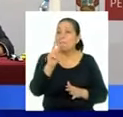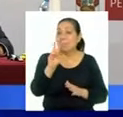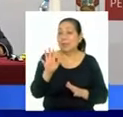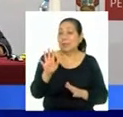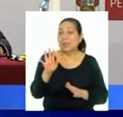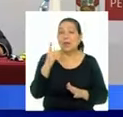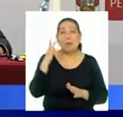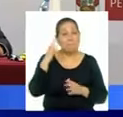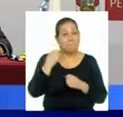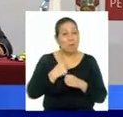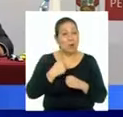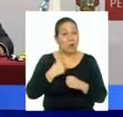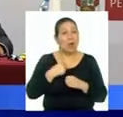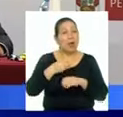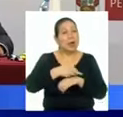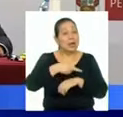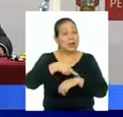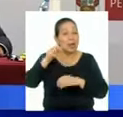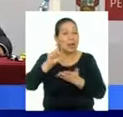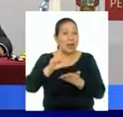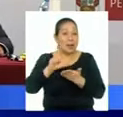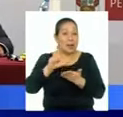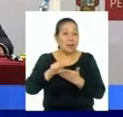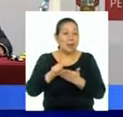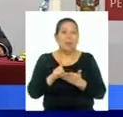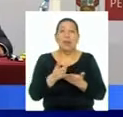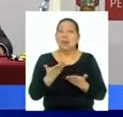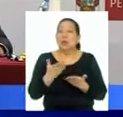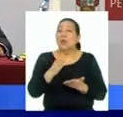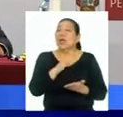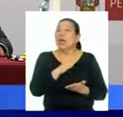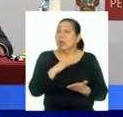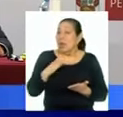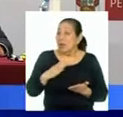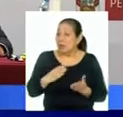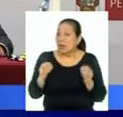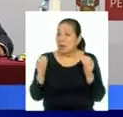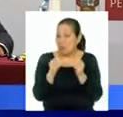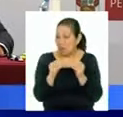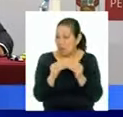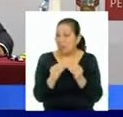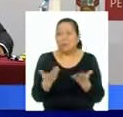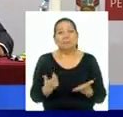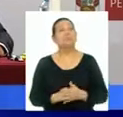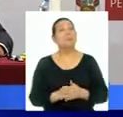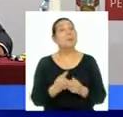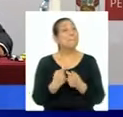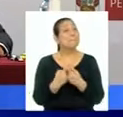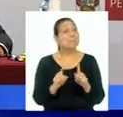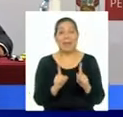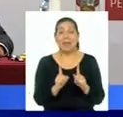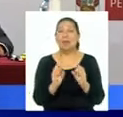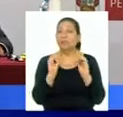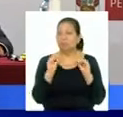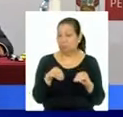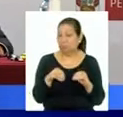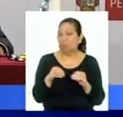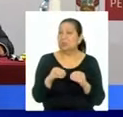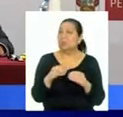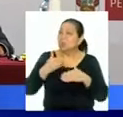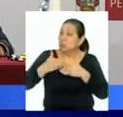59.425 efectivos policiales de la región Lima y de las regiones Lima y Callao, regiones policiales Lima y Callao. Sin embargo,